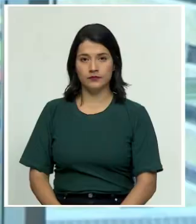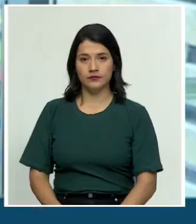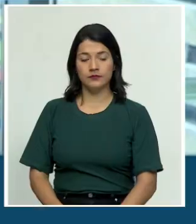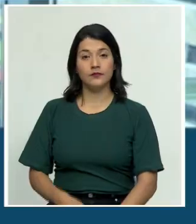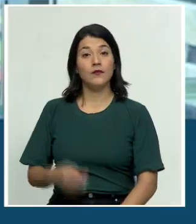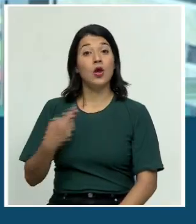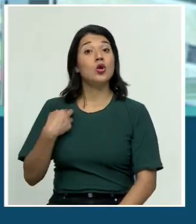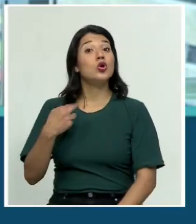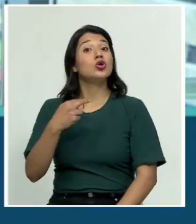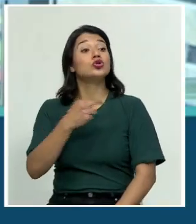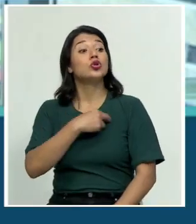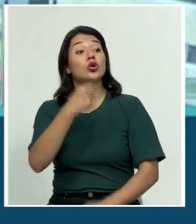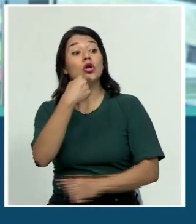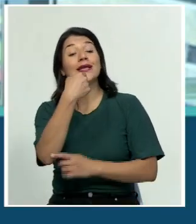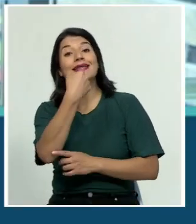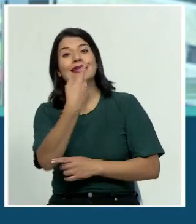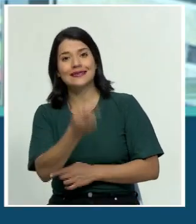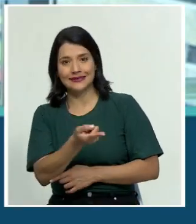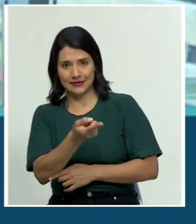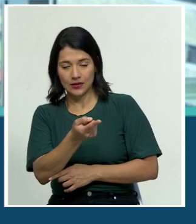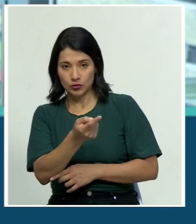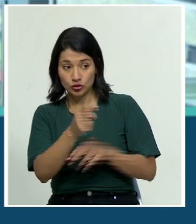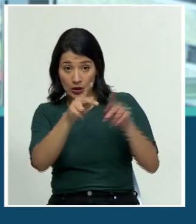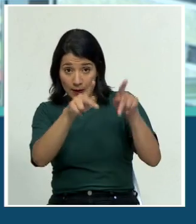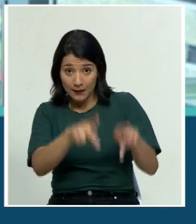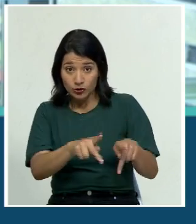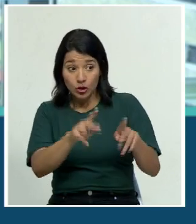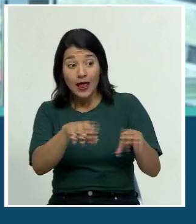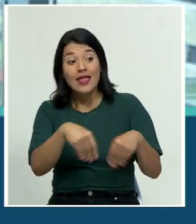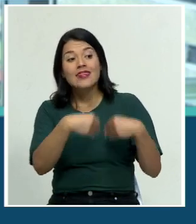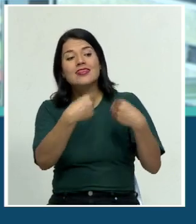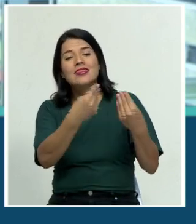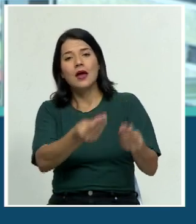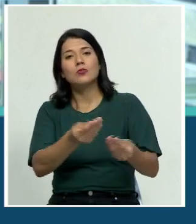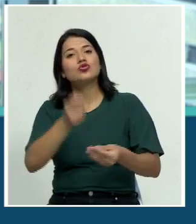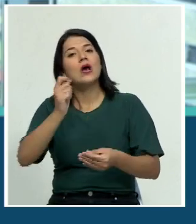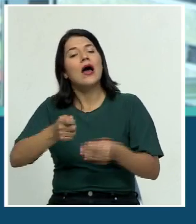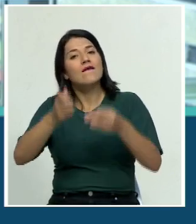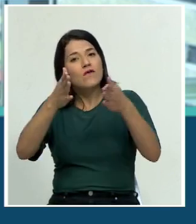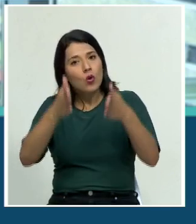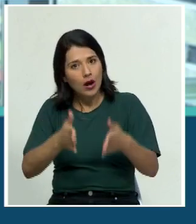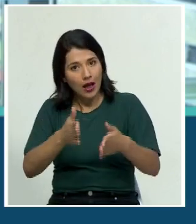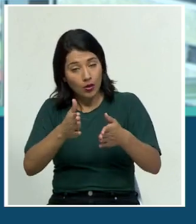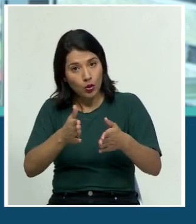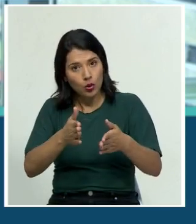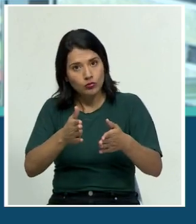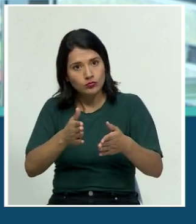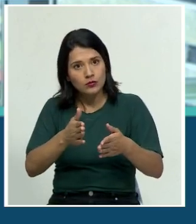Nosotros le estamos diciendo al usuario, le vamos a dar una defensa pública de calidad, pero